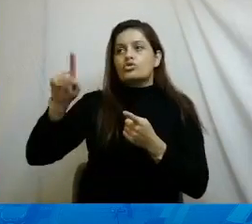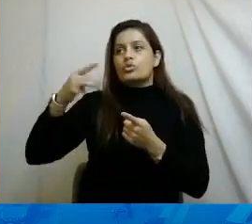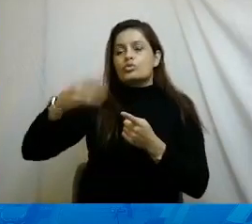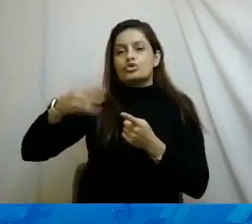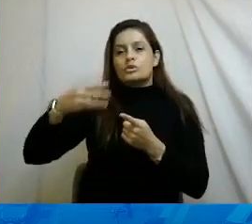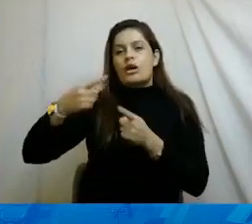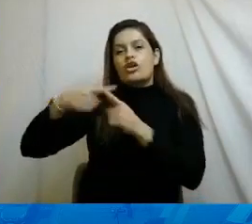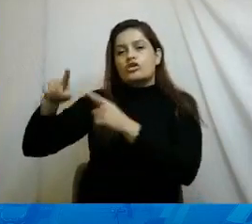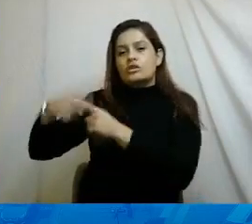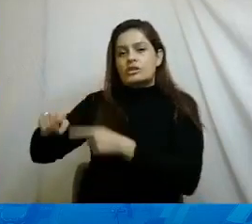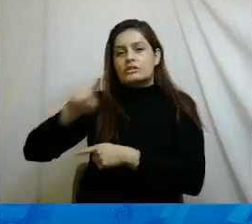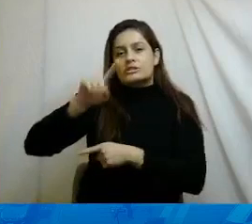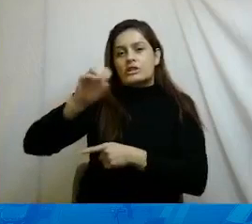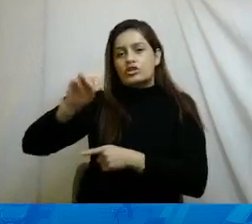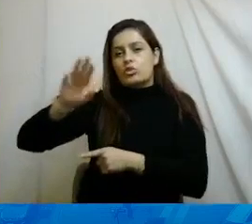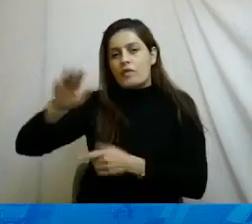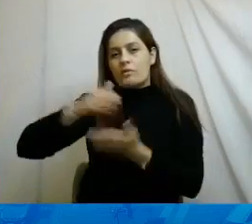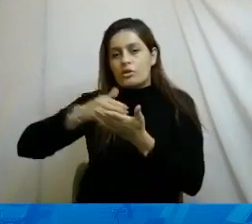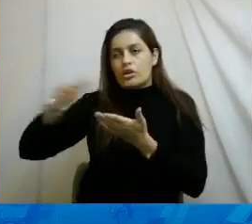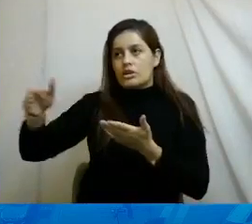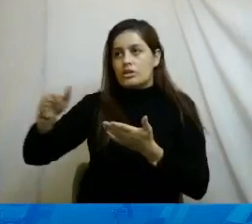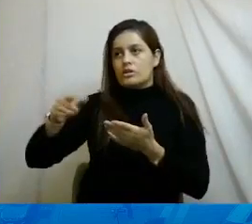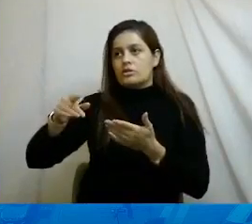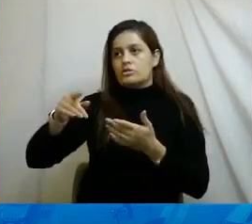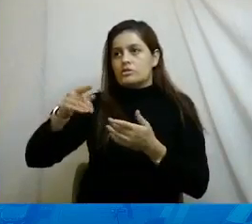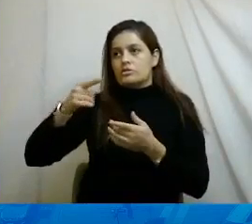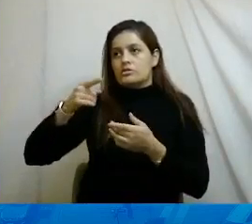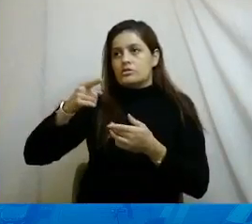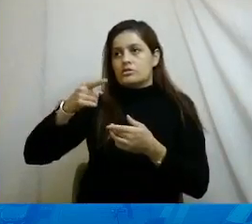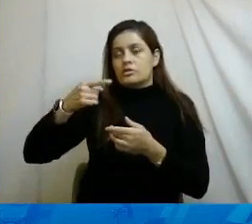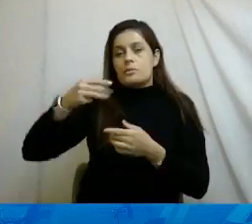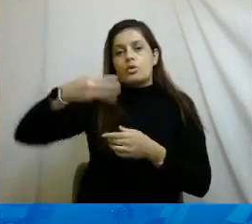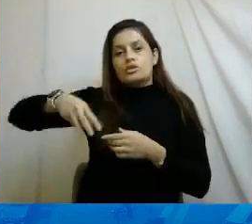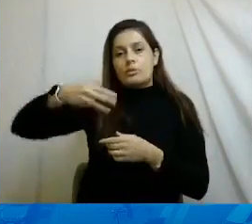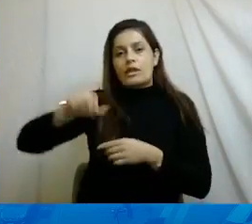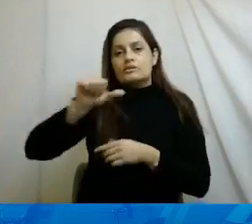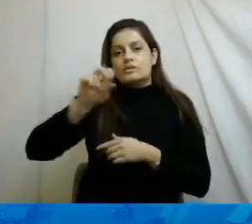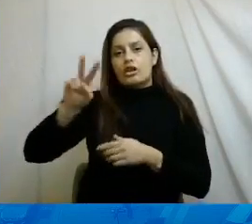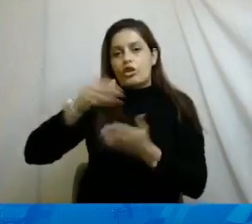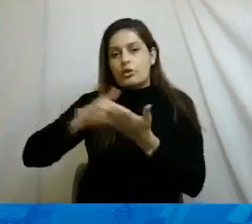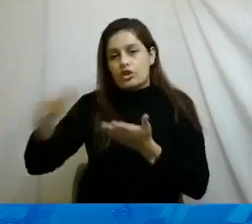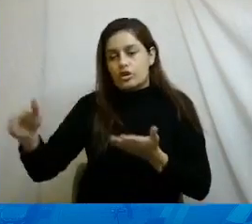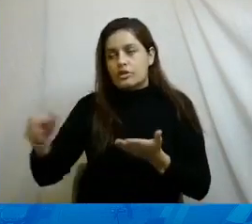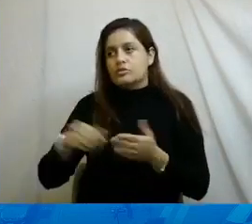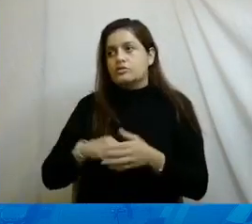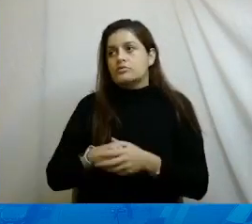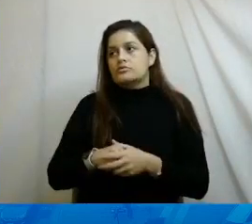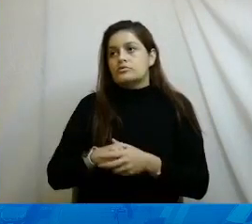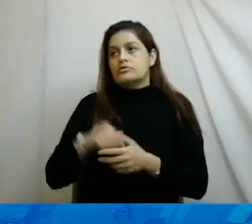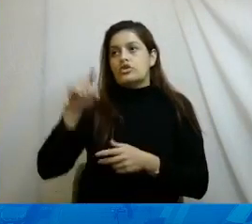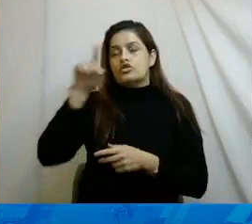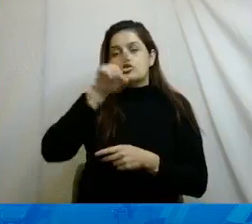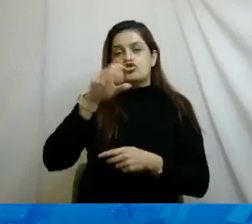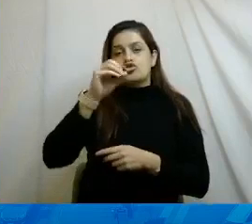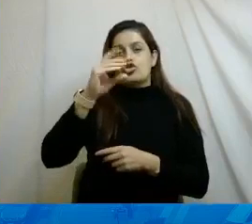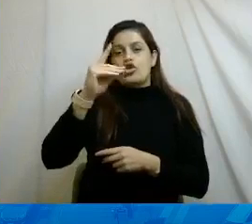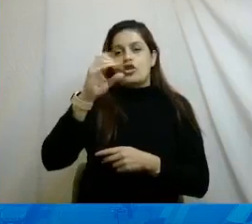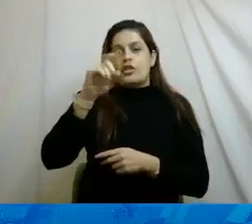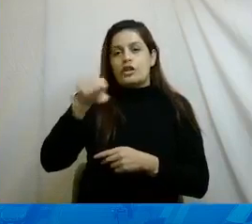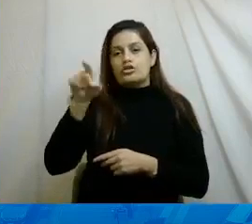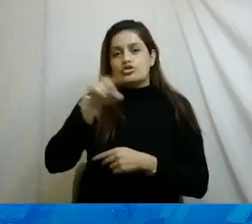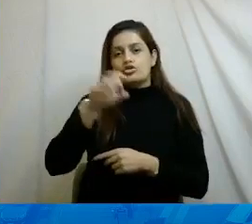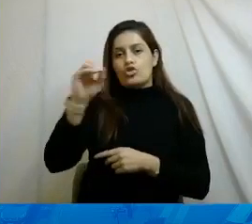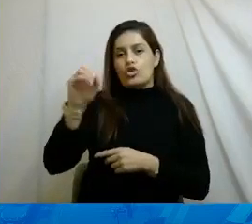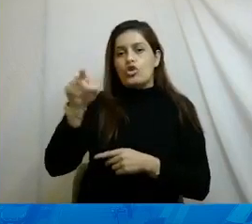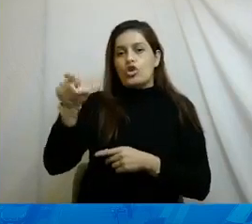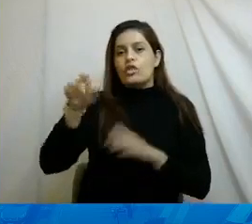Municipalidades Varias, 109 millones. Ilustre Municipalidad de Melipilla, 62 millones. Sodexo Soluciones